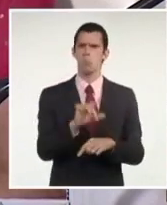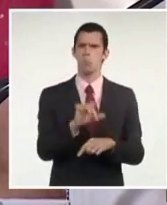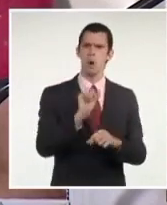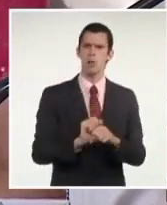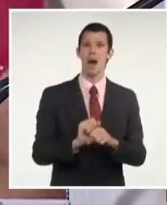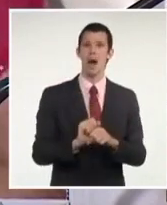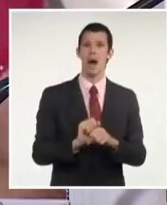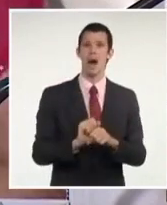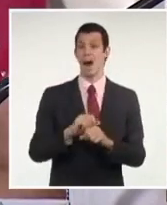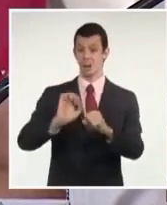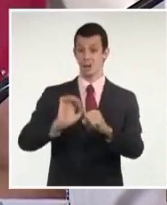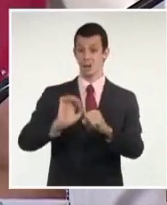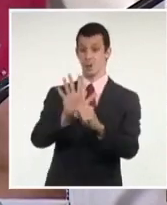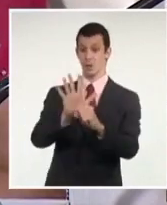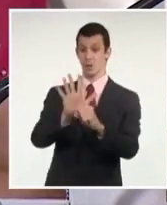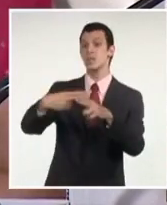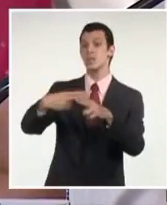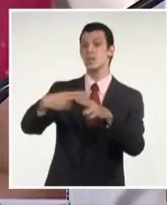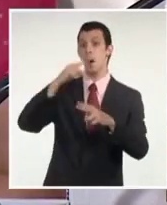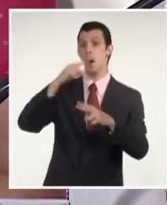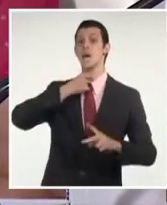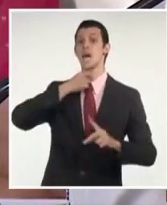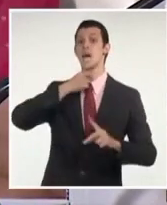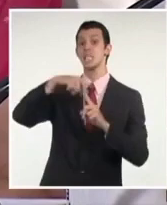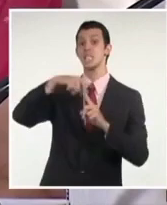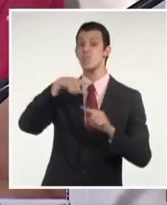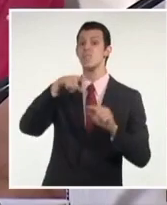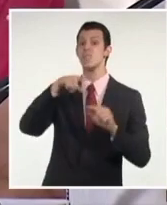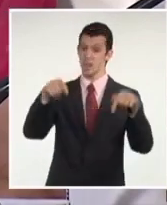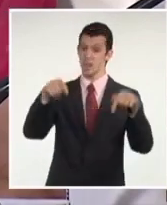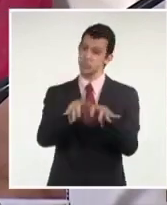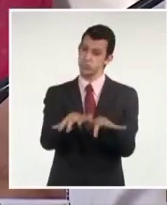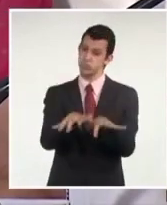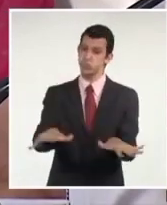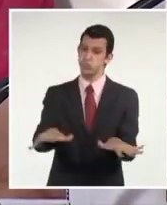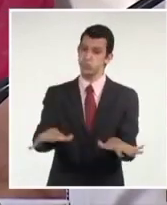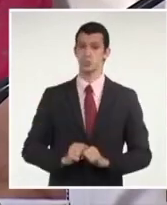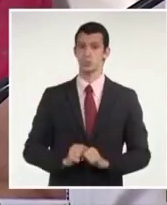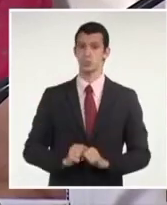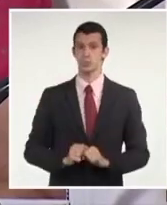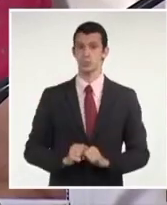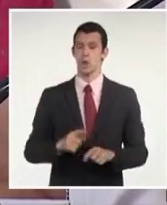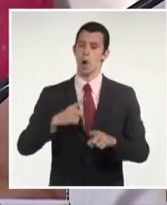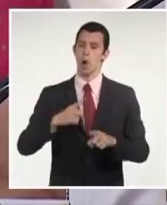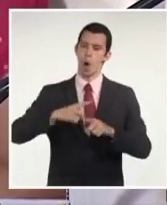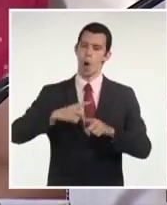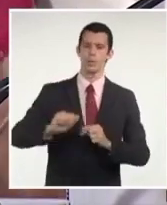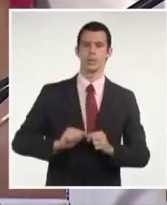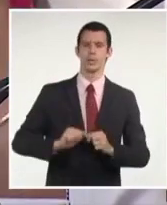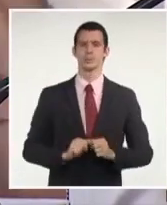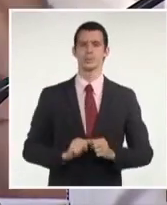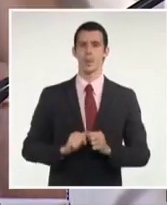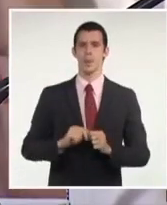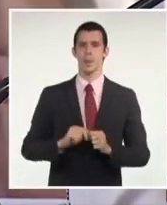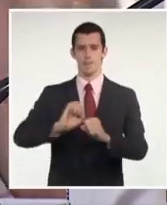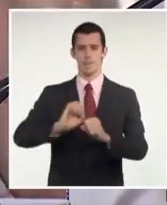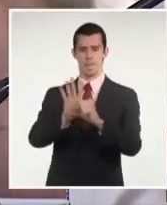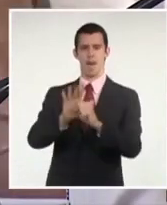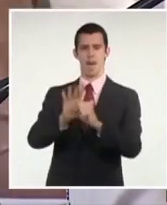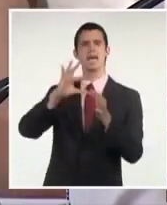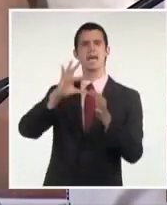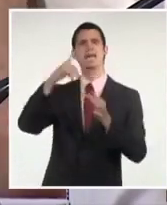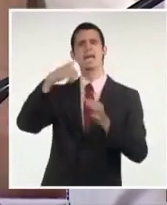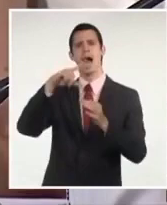impuso y se extendió y se ha impuesto, y después vamos a hablar de eso. La gamma, que fue la detectada en viajeros brasileños